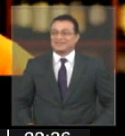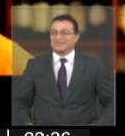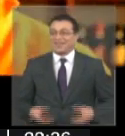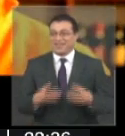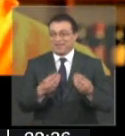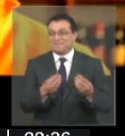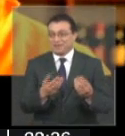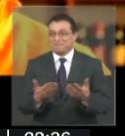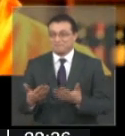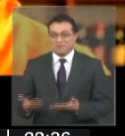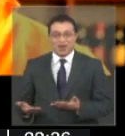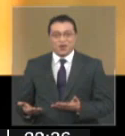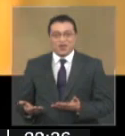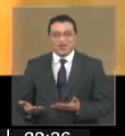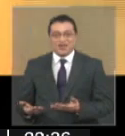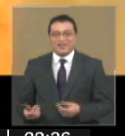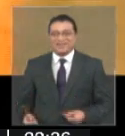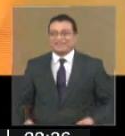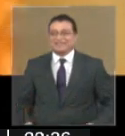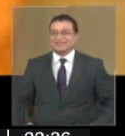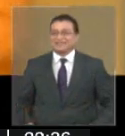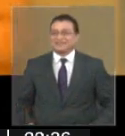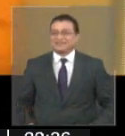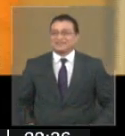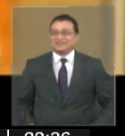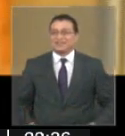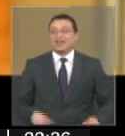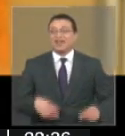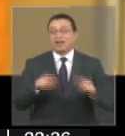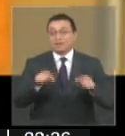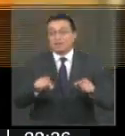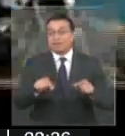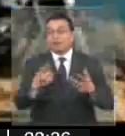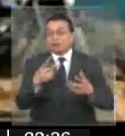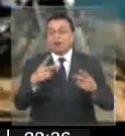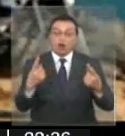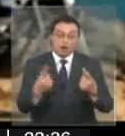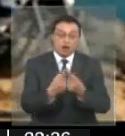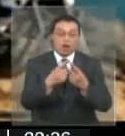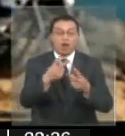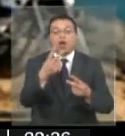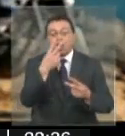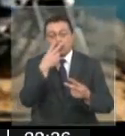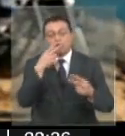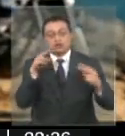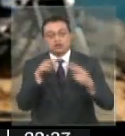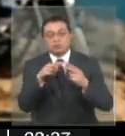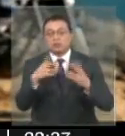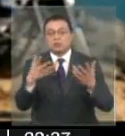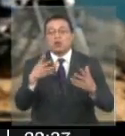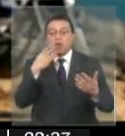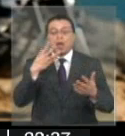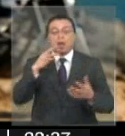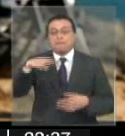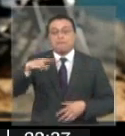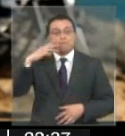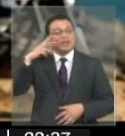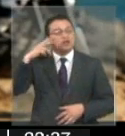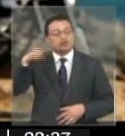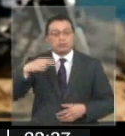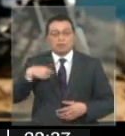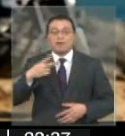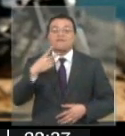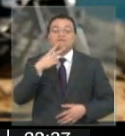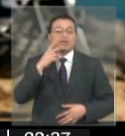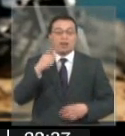Benvenuti. Benvenuti. Benvenuti. Nació el conocimiento, el encuentro con lo que es la misión de mi vida ahora, que